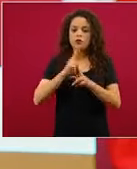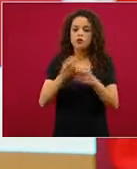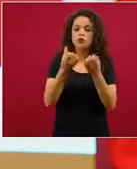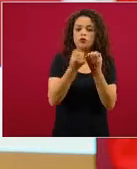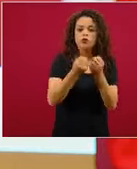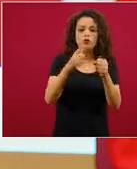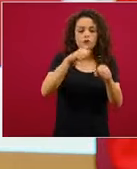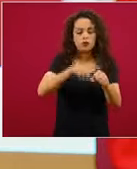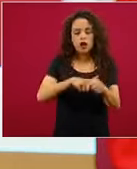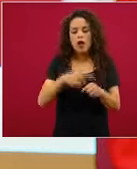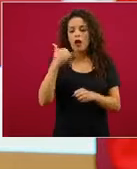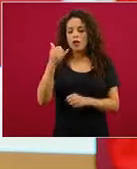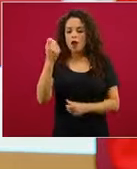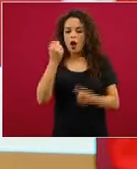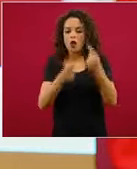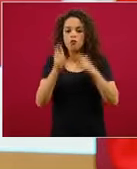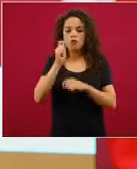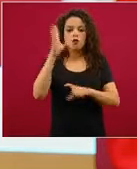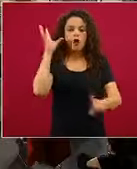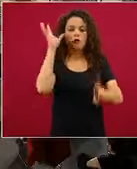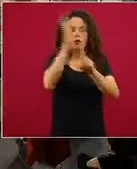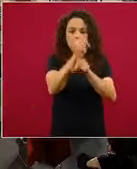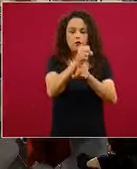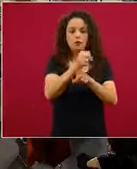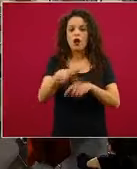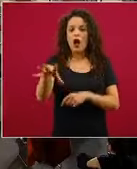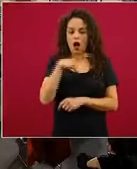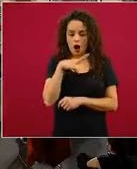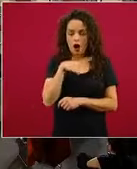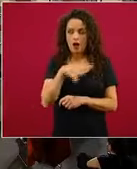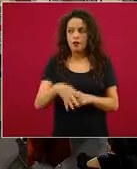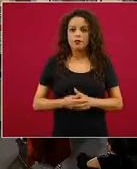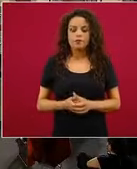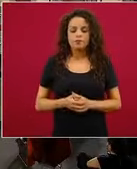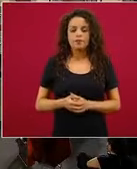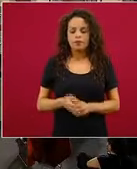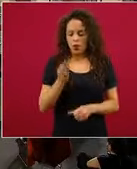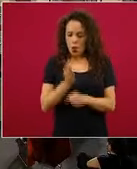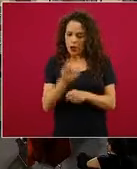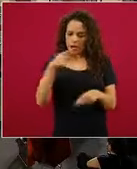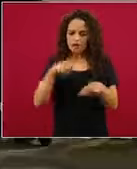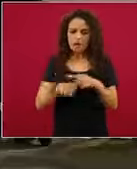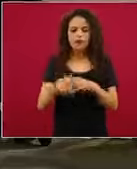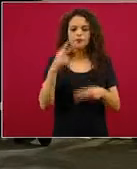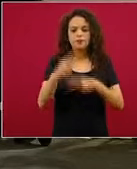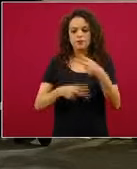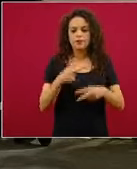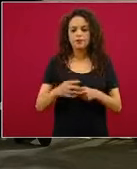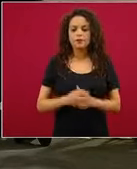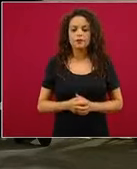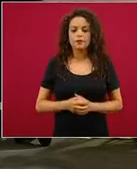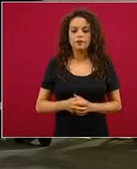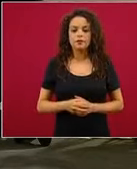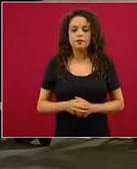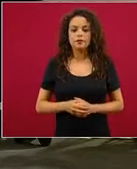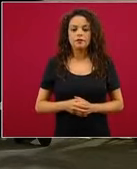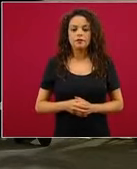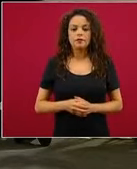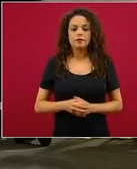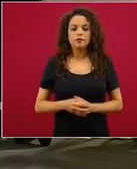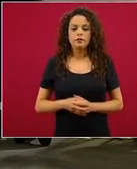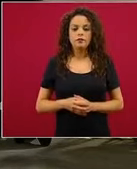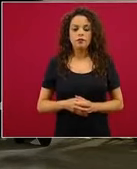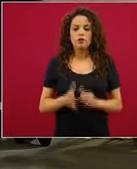social y algunos retos que están presentes. Vamos a iniciar. Les pido si me ponen la